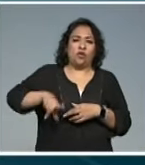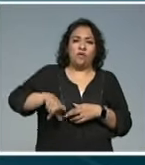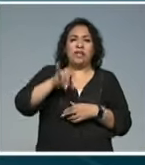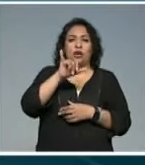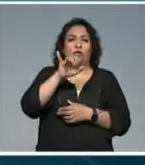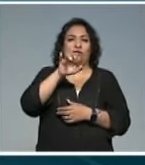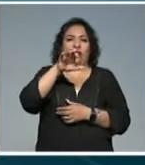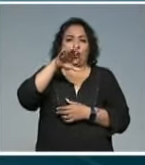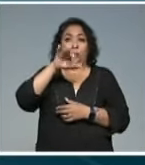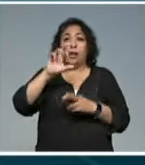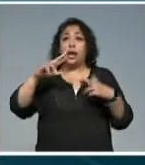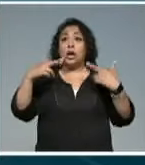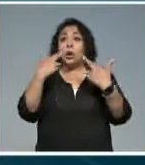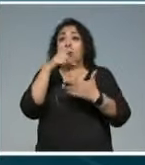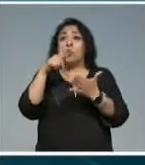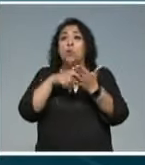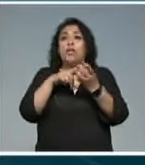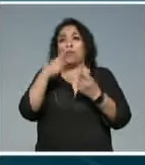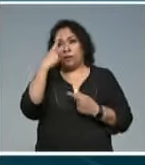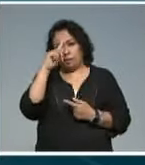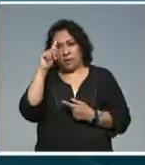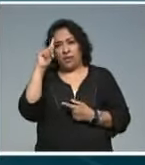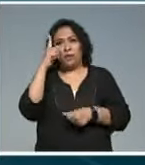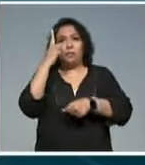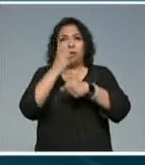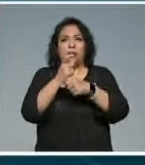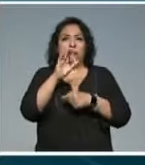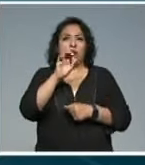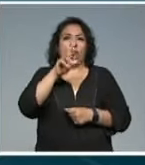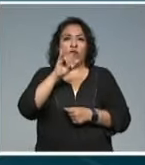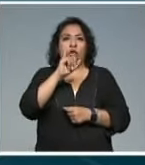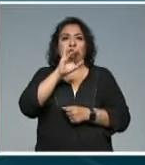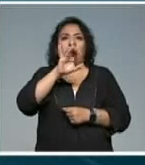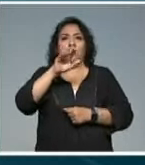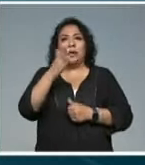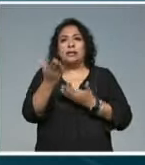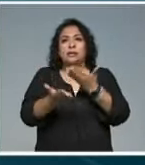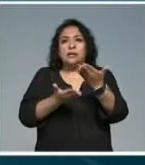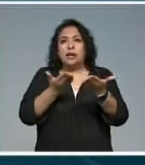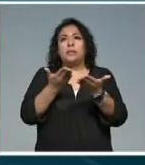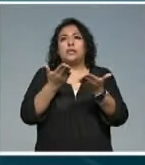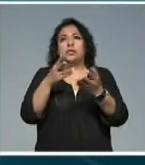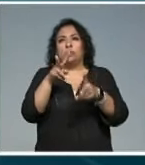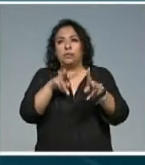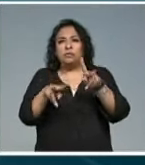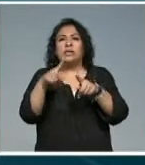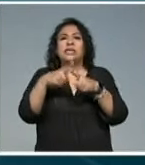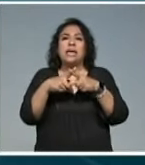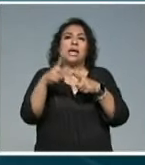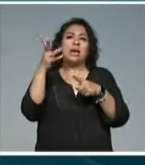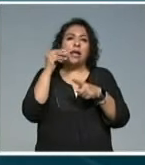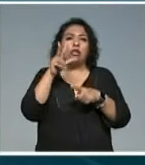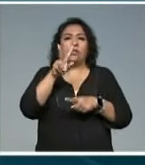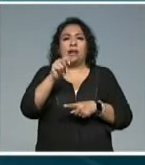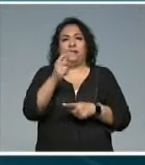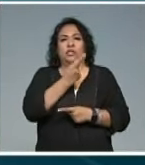iberoamericanas se han reunido en Madrid en el primer foro iberoamericano de servicio público audiovisual auspiciado por Radio Televisión